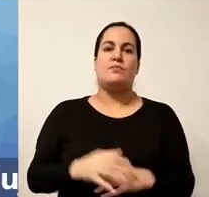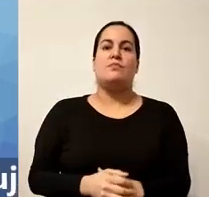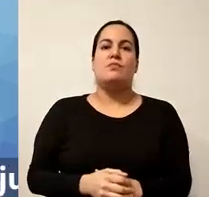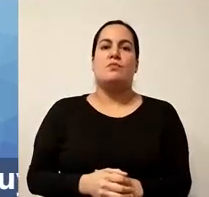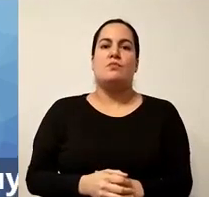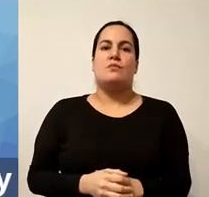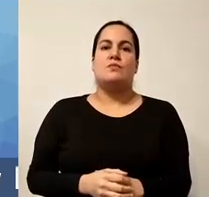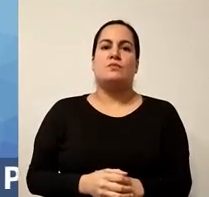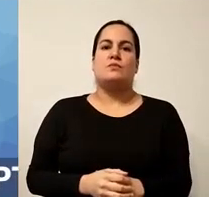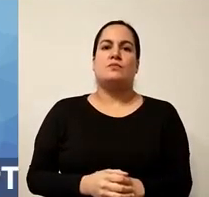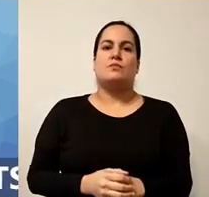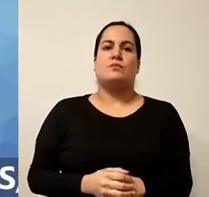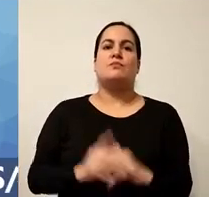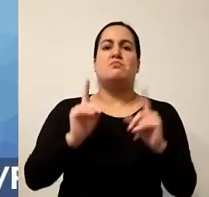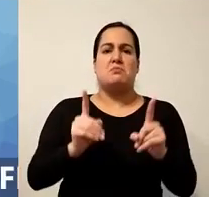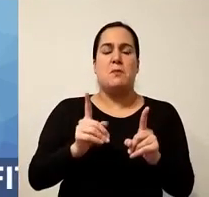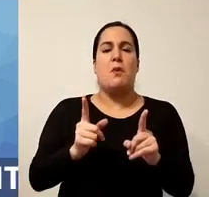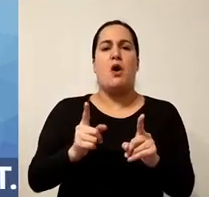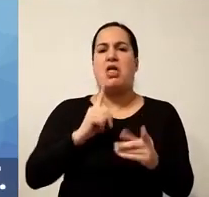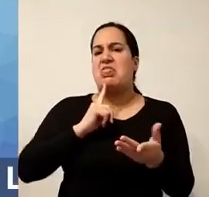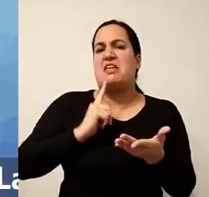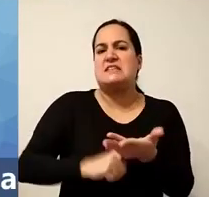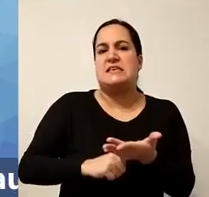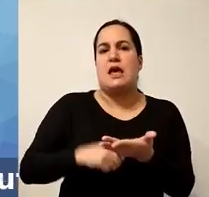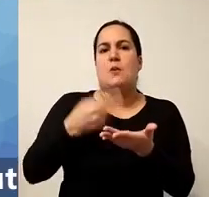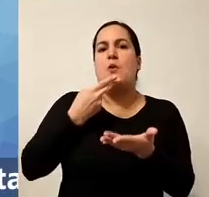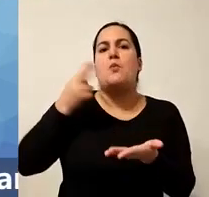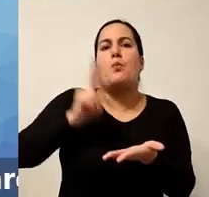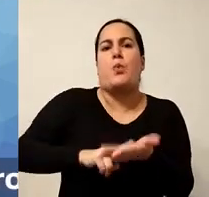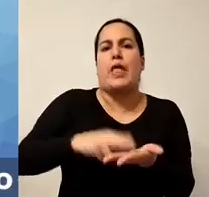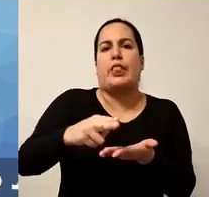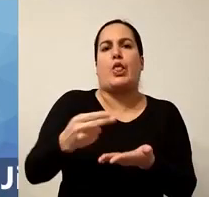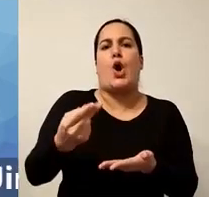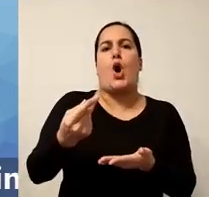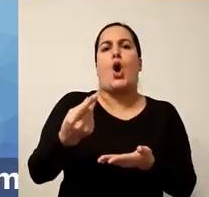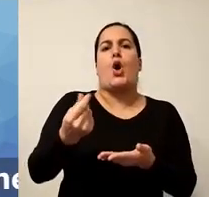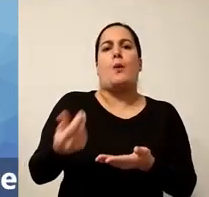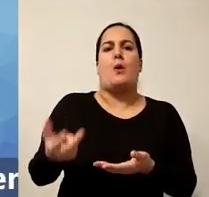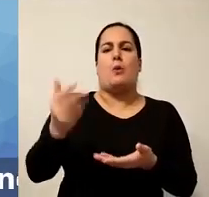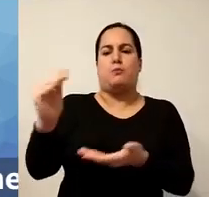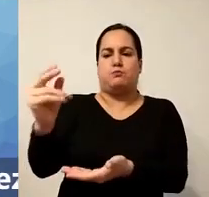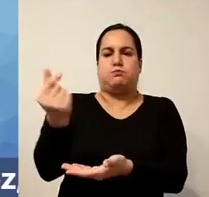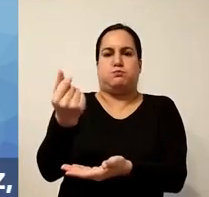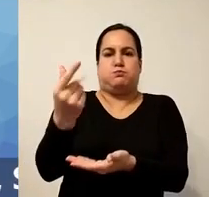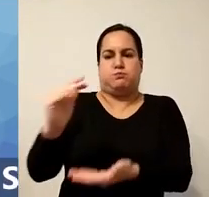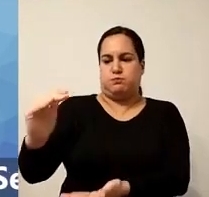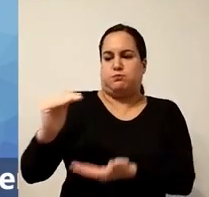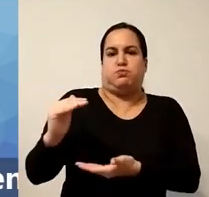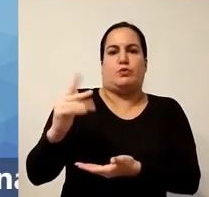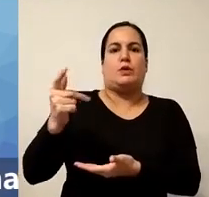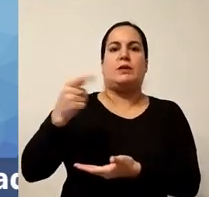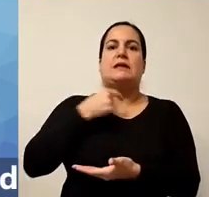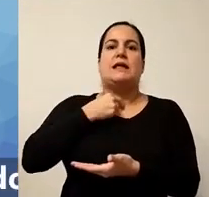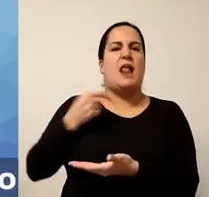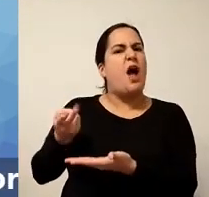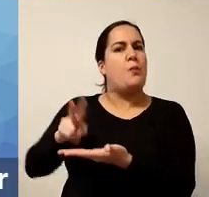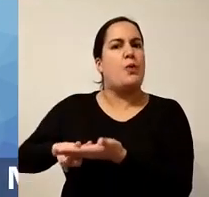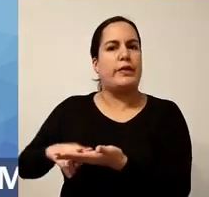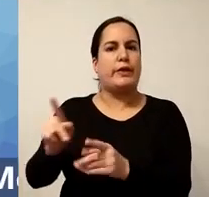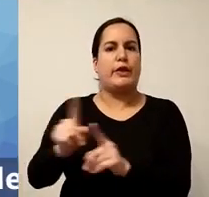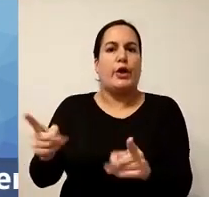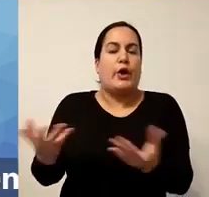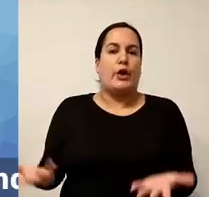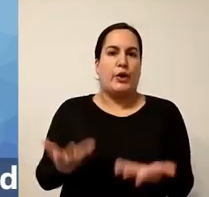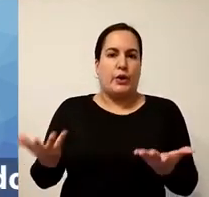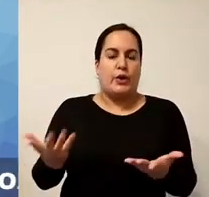tener medidas contrarias porque las medidas justamente por ese la acción política y selección de clase que toma este